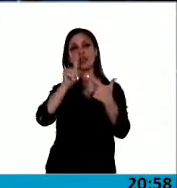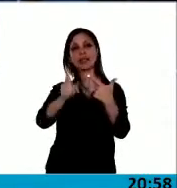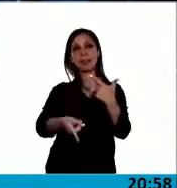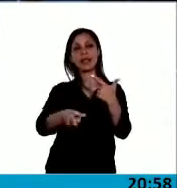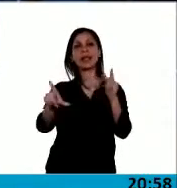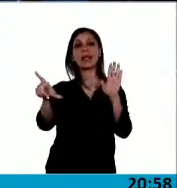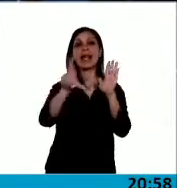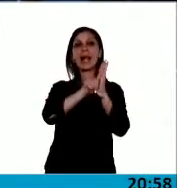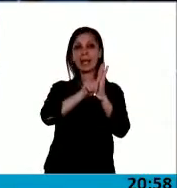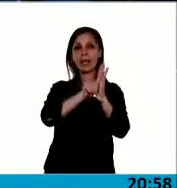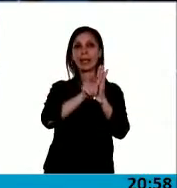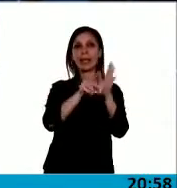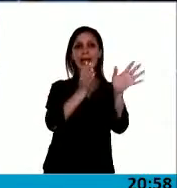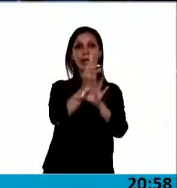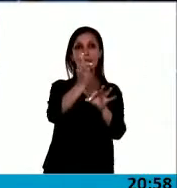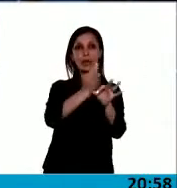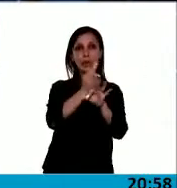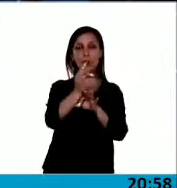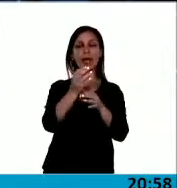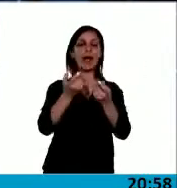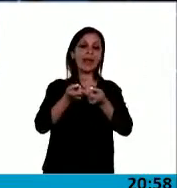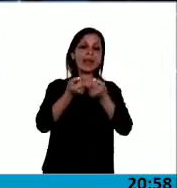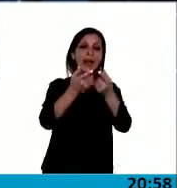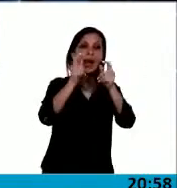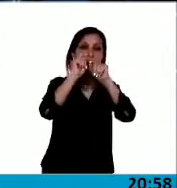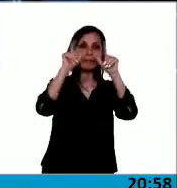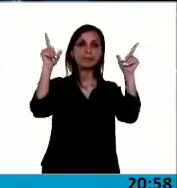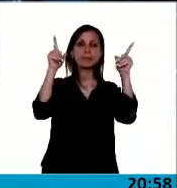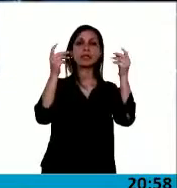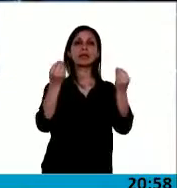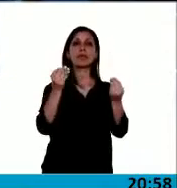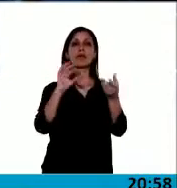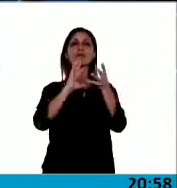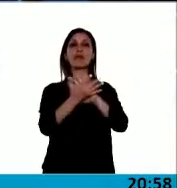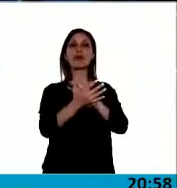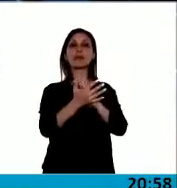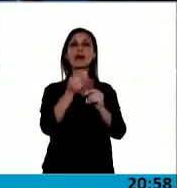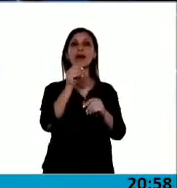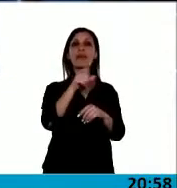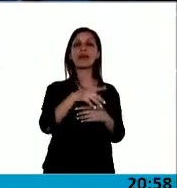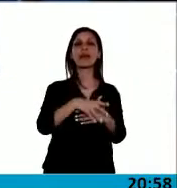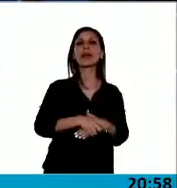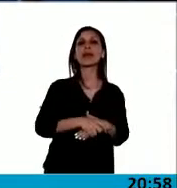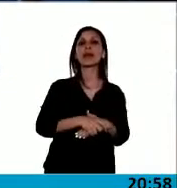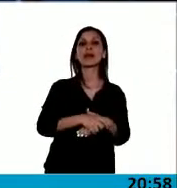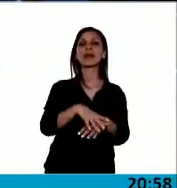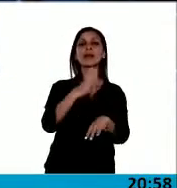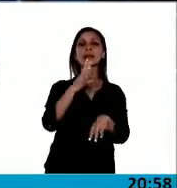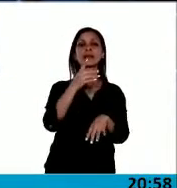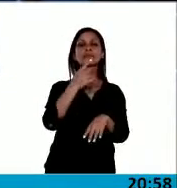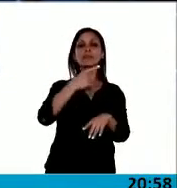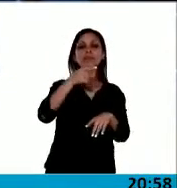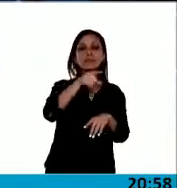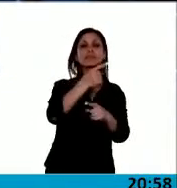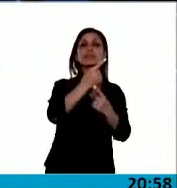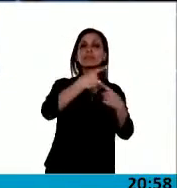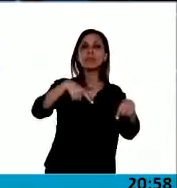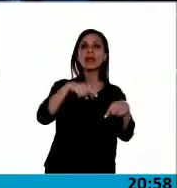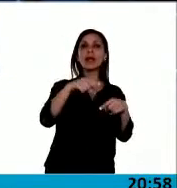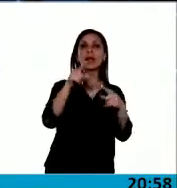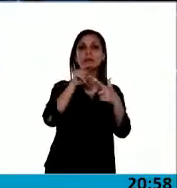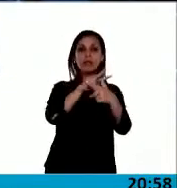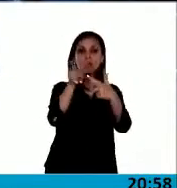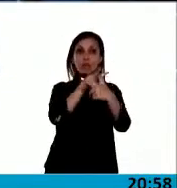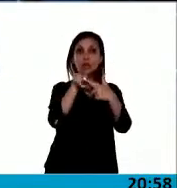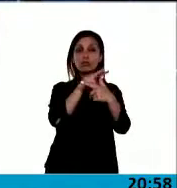educa, la ley que alerta frente a la práctica del grooming. Creo que esencialmente son 2 herramientas muy importantes que